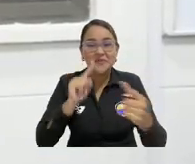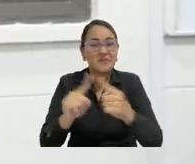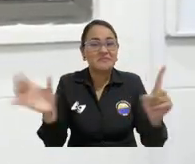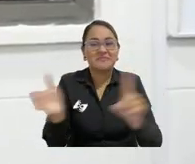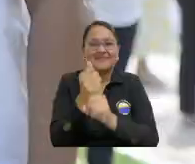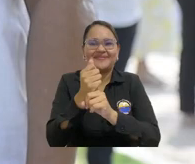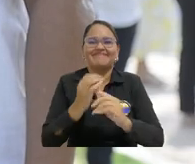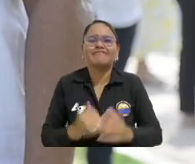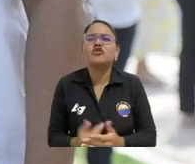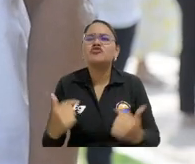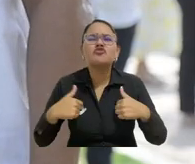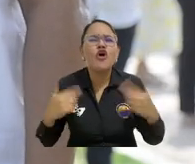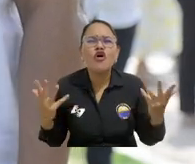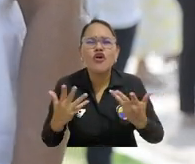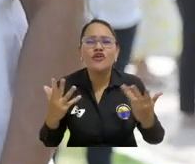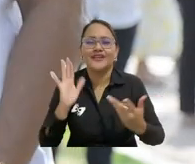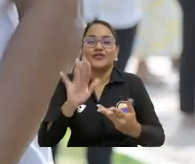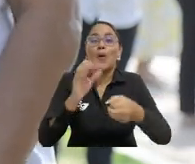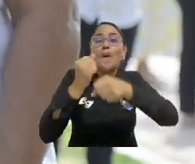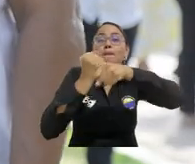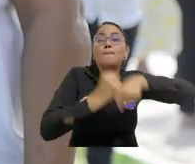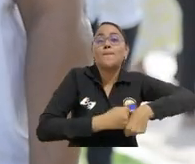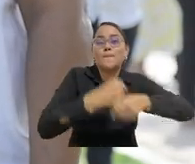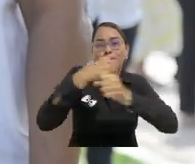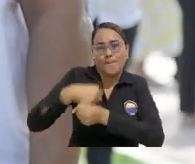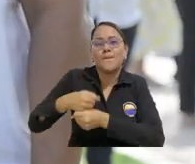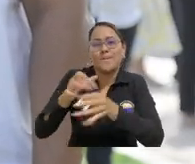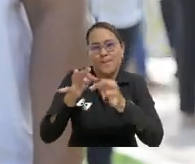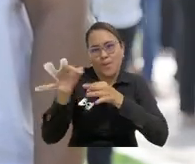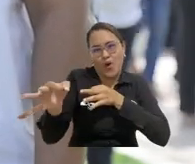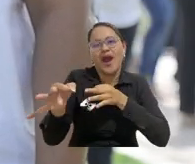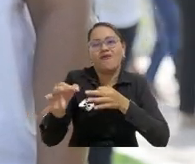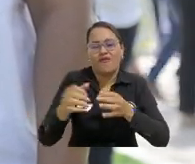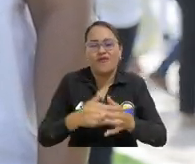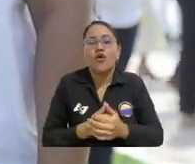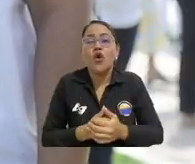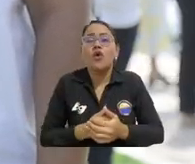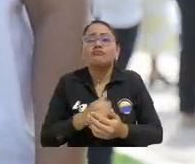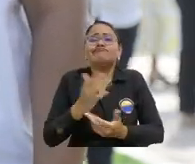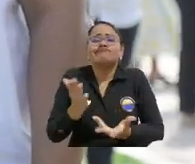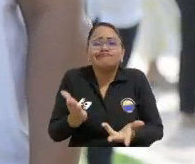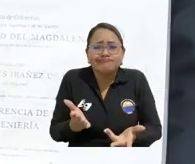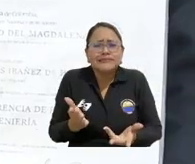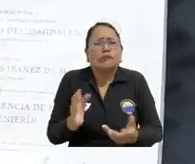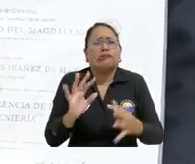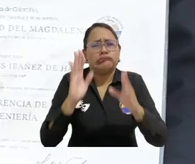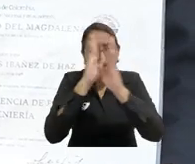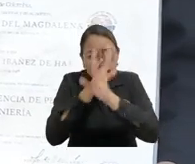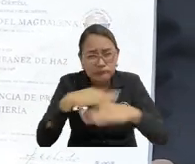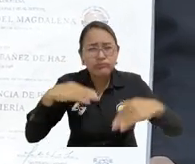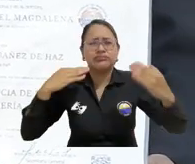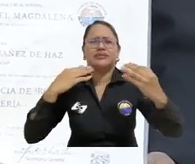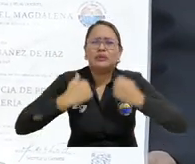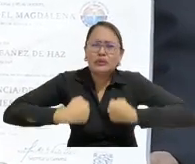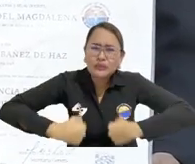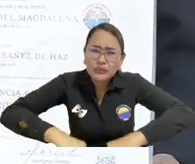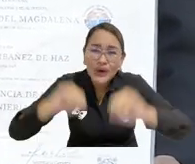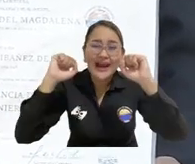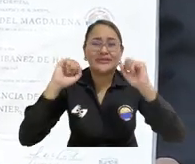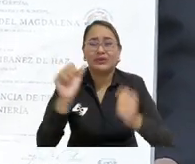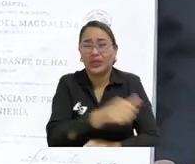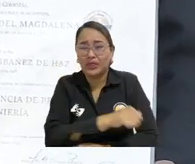este proyecto. Yo vengo de un pueblo llamado el Banco Magdalena y pues el trayecto todos los fines de semana, mucho esfuerzo, mucho